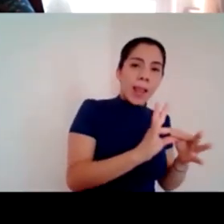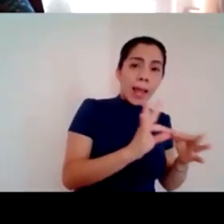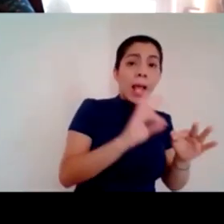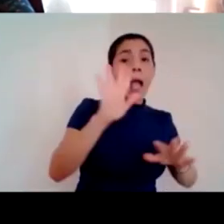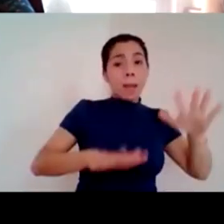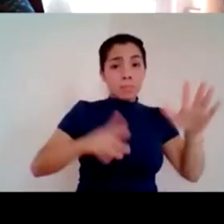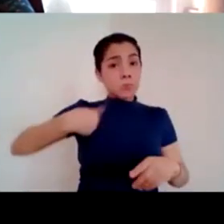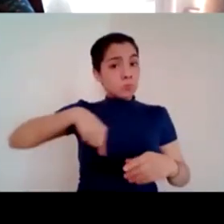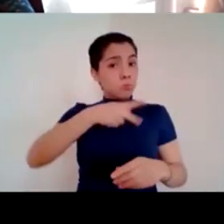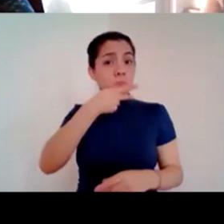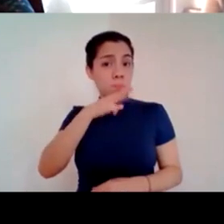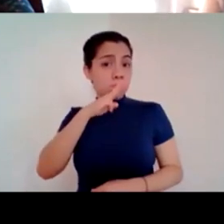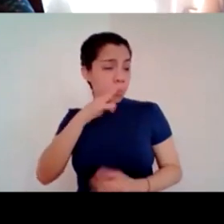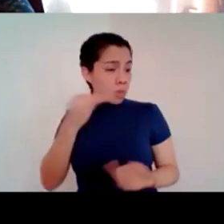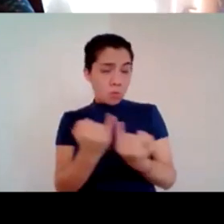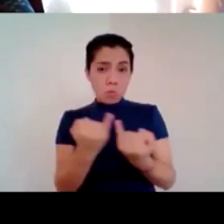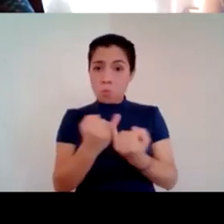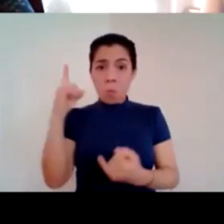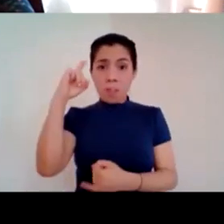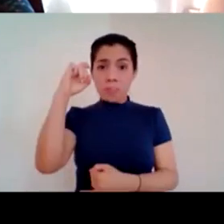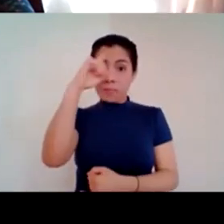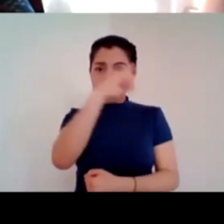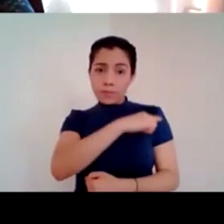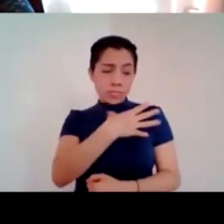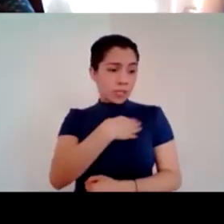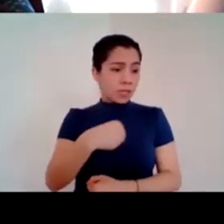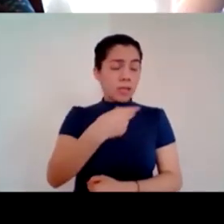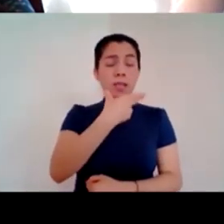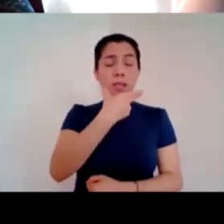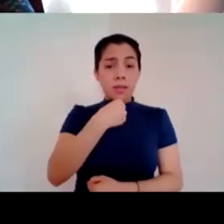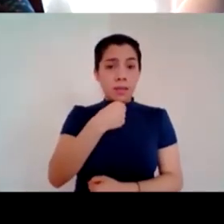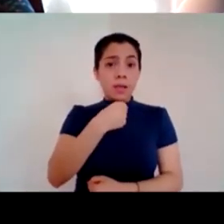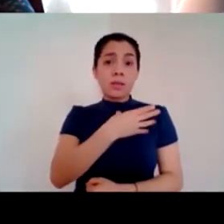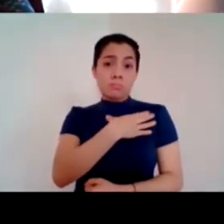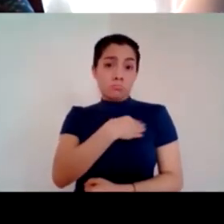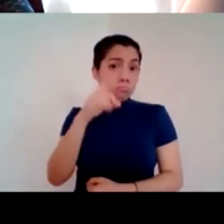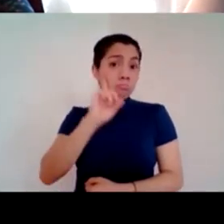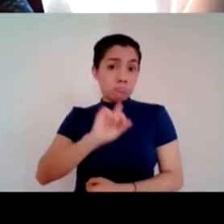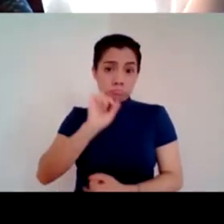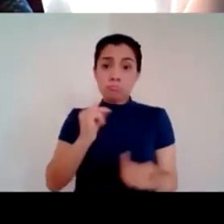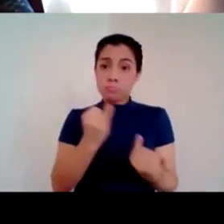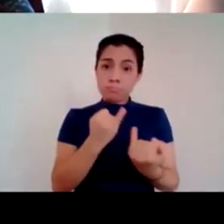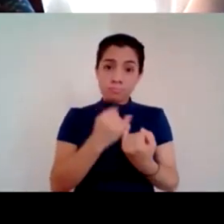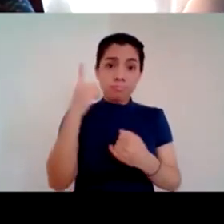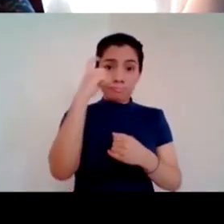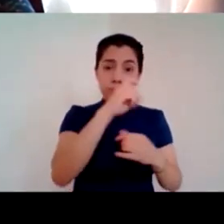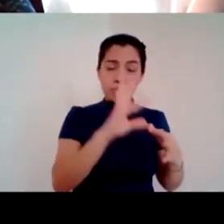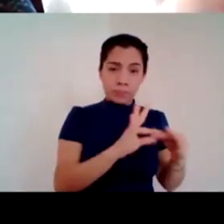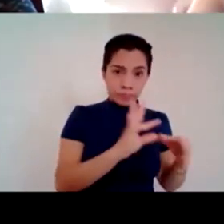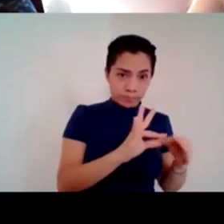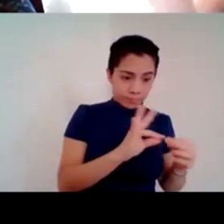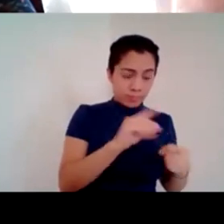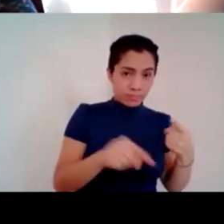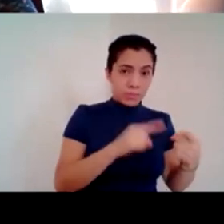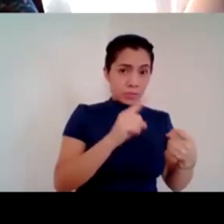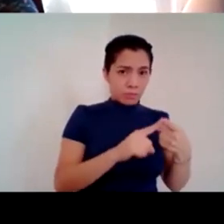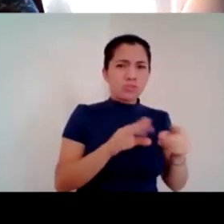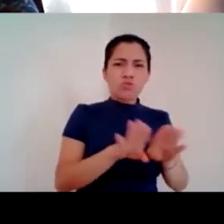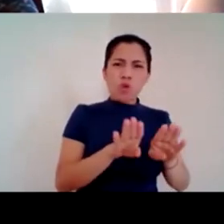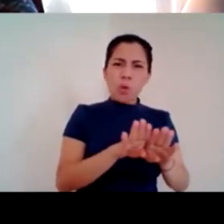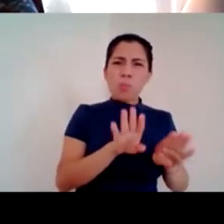hijos no tenemos que ser perfectos y el tercer tema que este es polémico y este da para varios